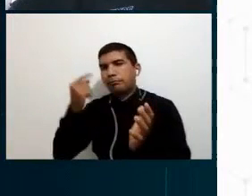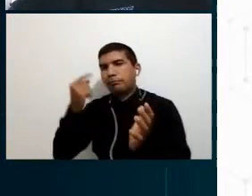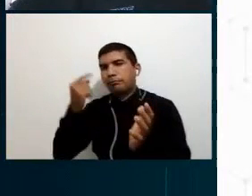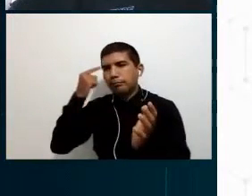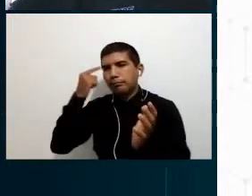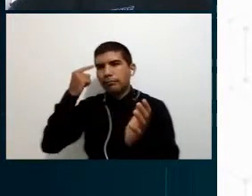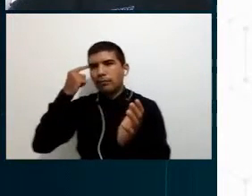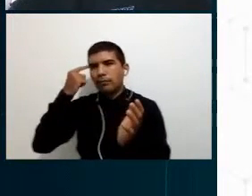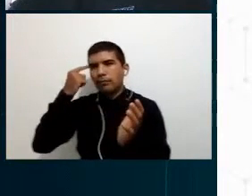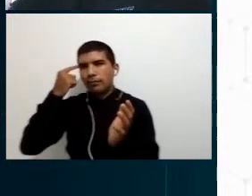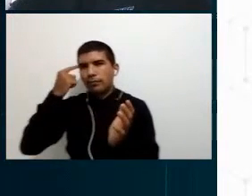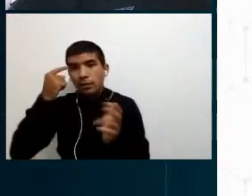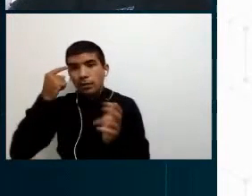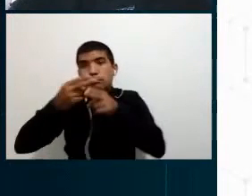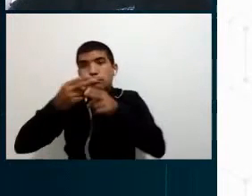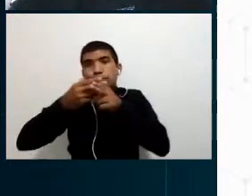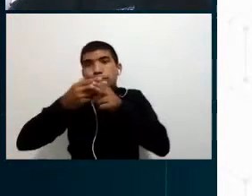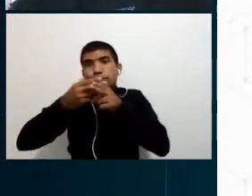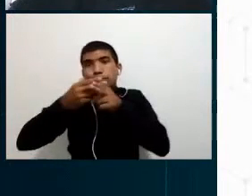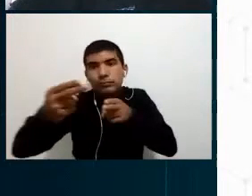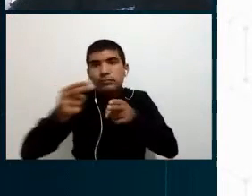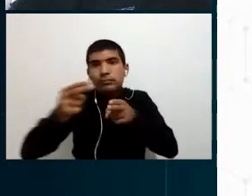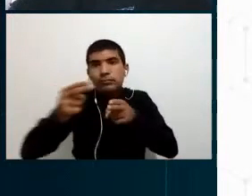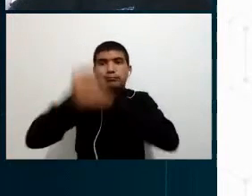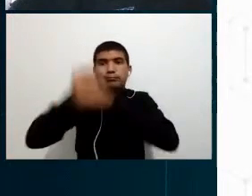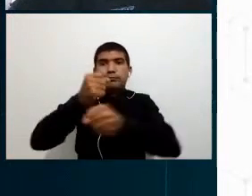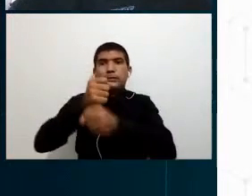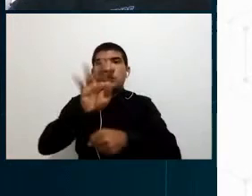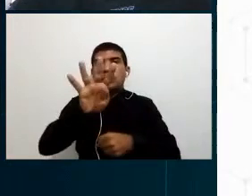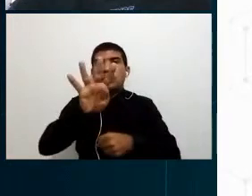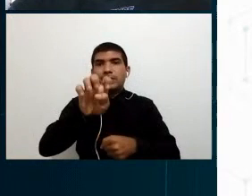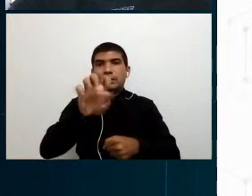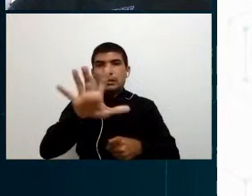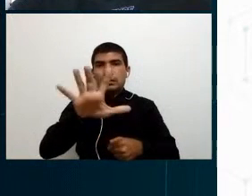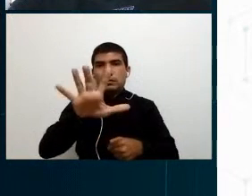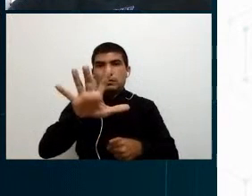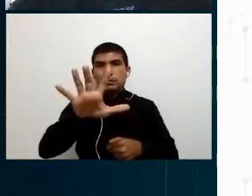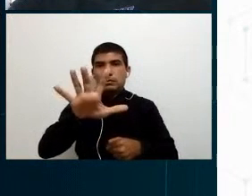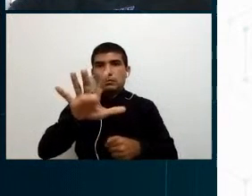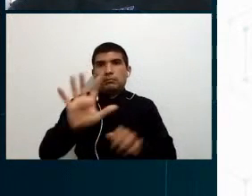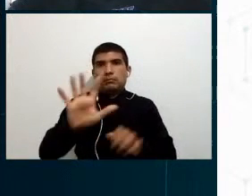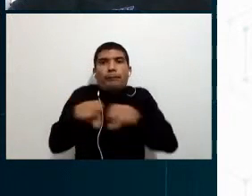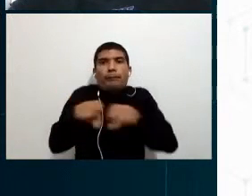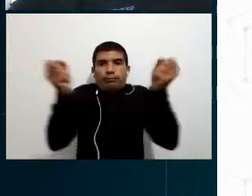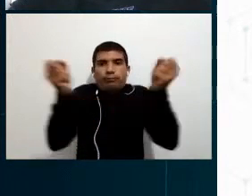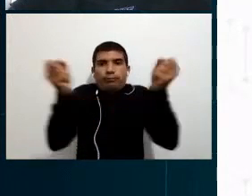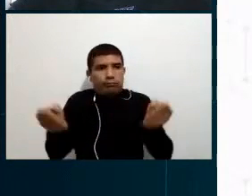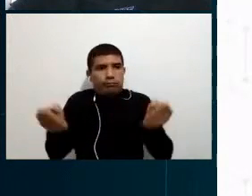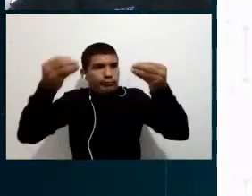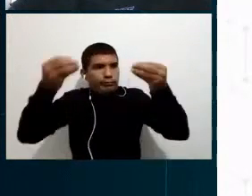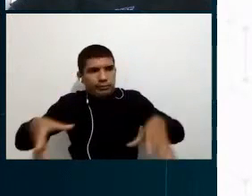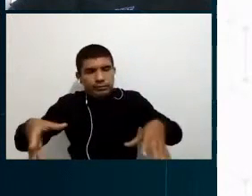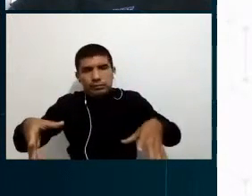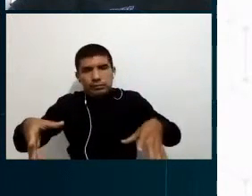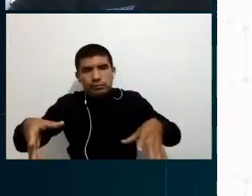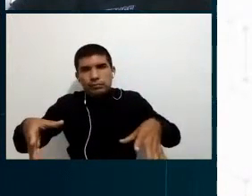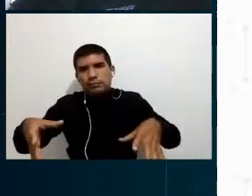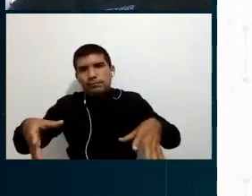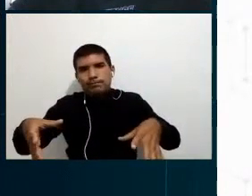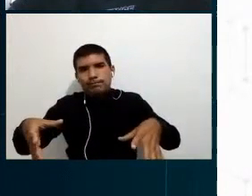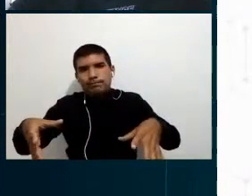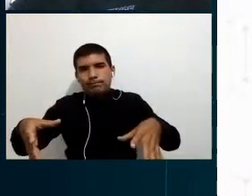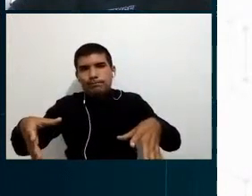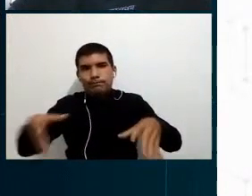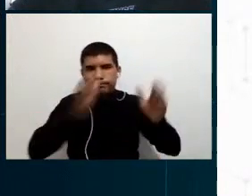hacer la equivalencia con el gas SF6, tenemos que